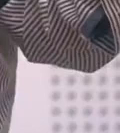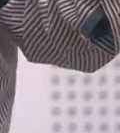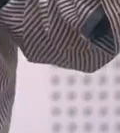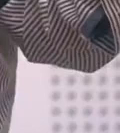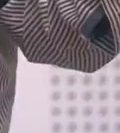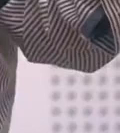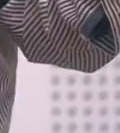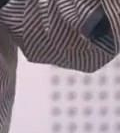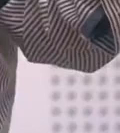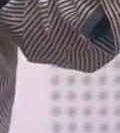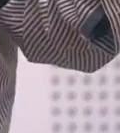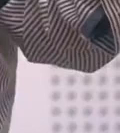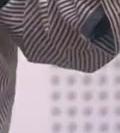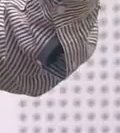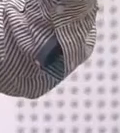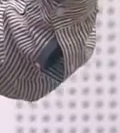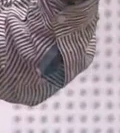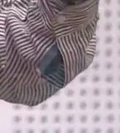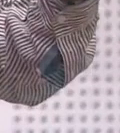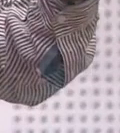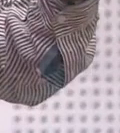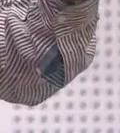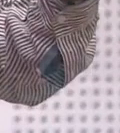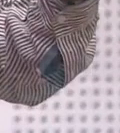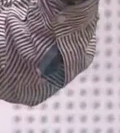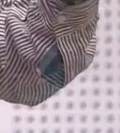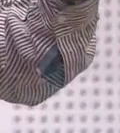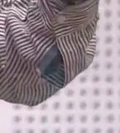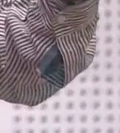No recuerdas en ti